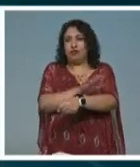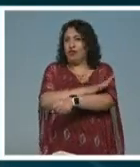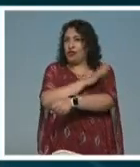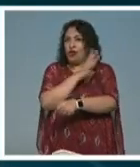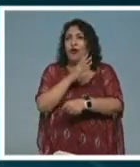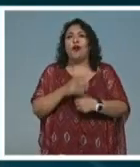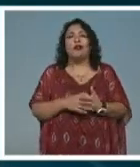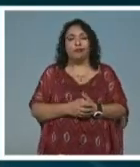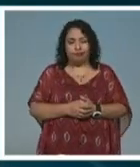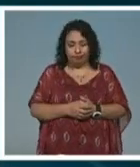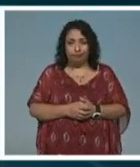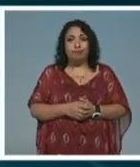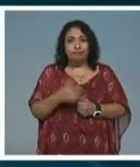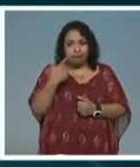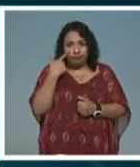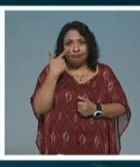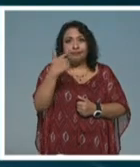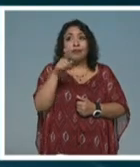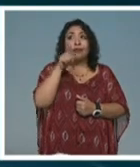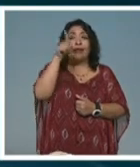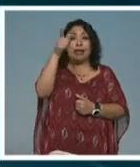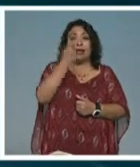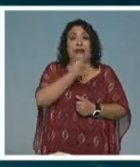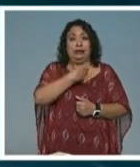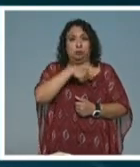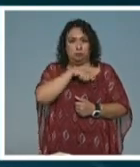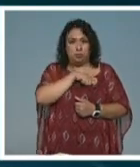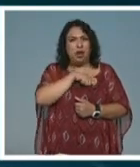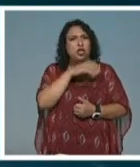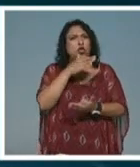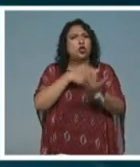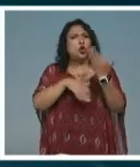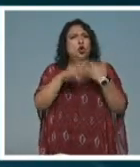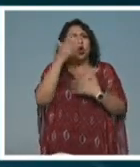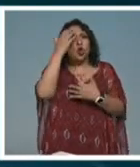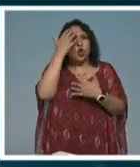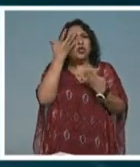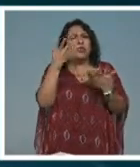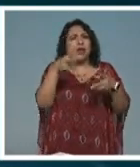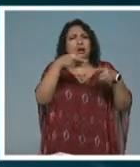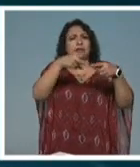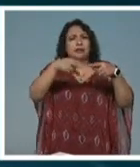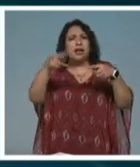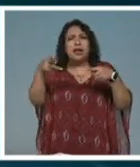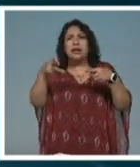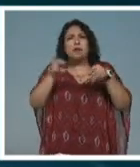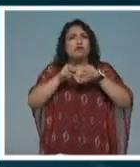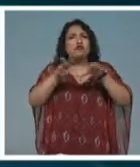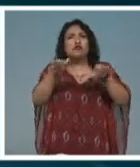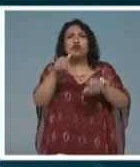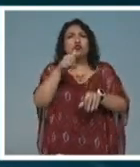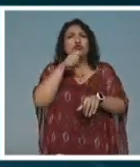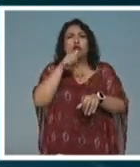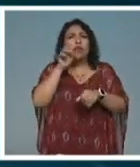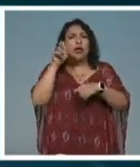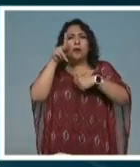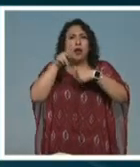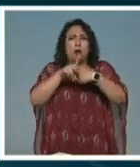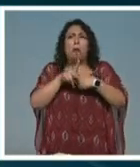muy emocionante porque nos dimos cuenta que allá en España todo el mundo conocía la serie, a pesar de que todavía no se estrena en